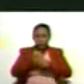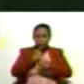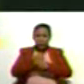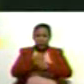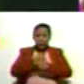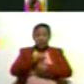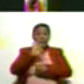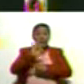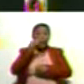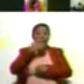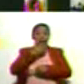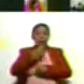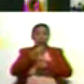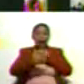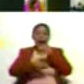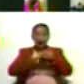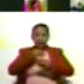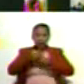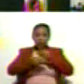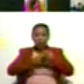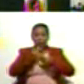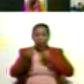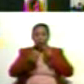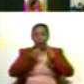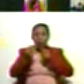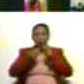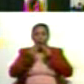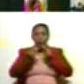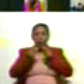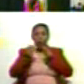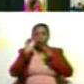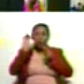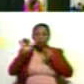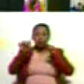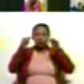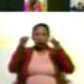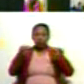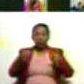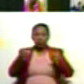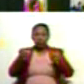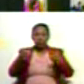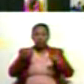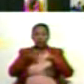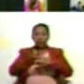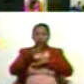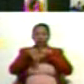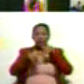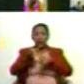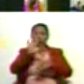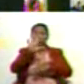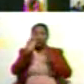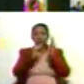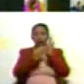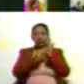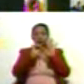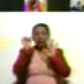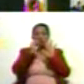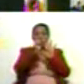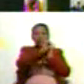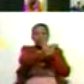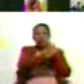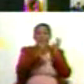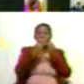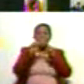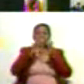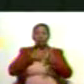diciembre, vamos pues, como todo buen patriota, buena patriota, a votar 5 veces sí, por la paz, por